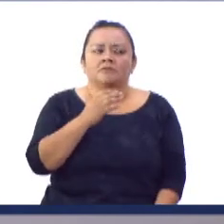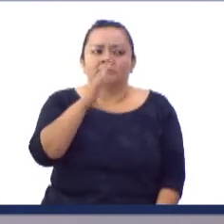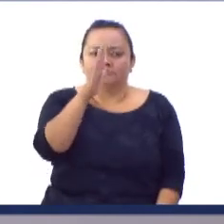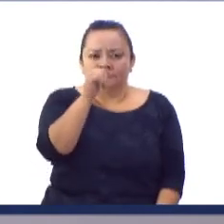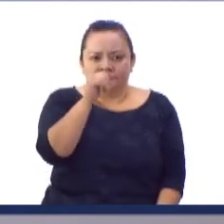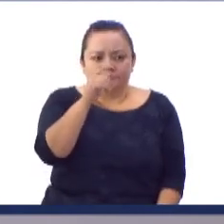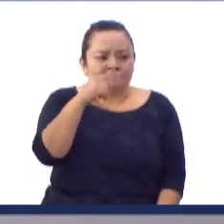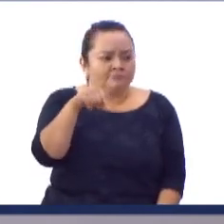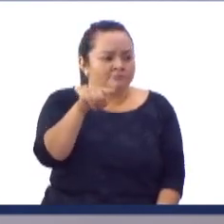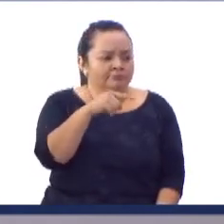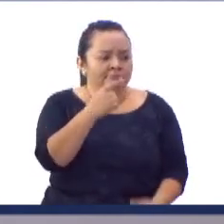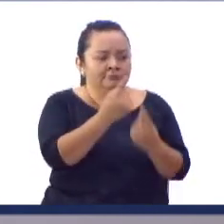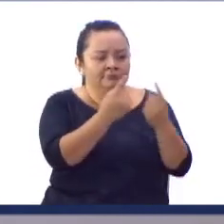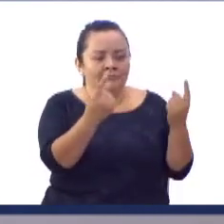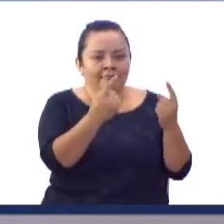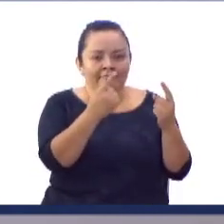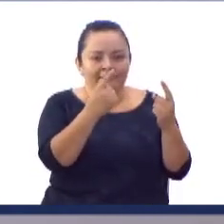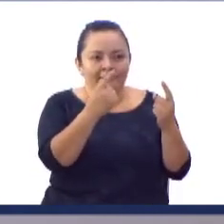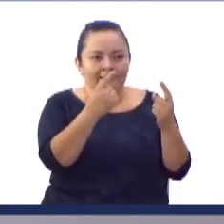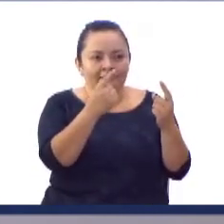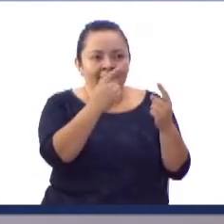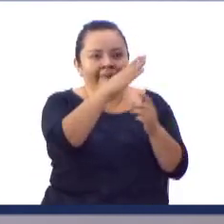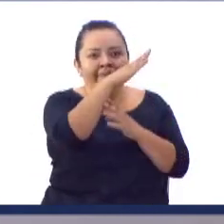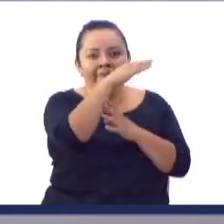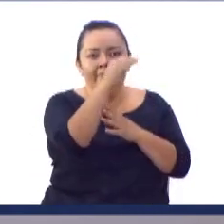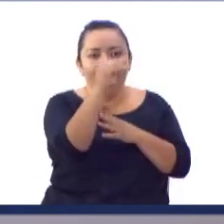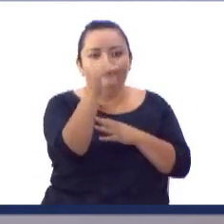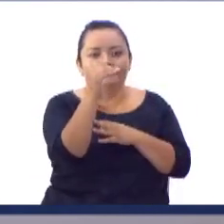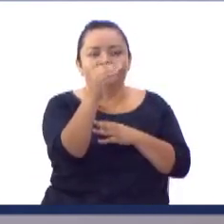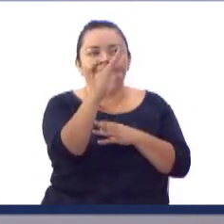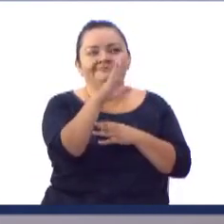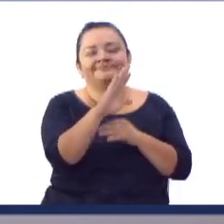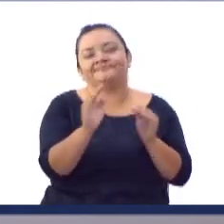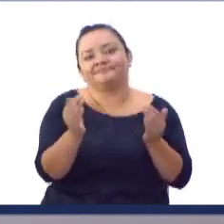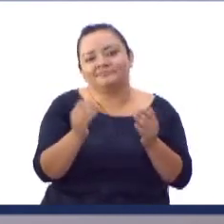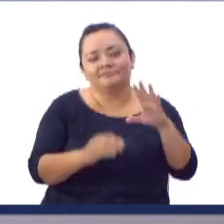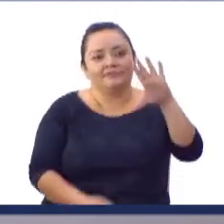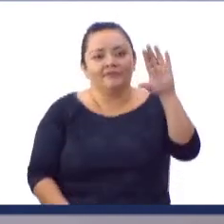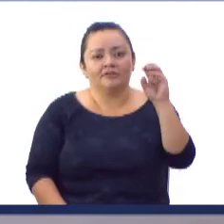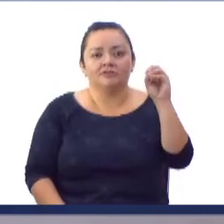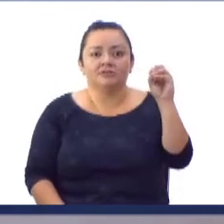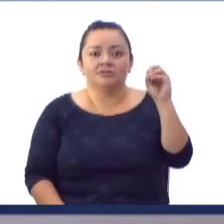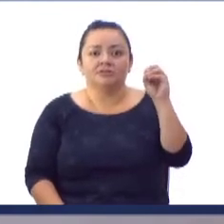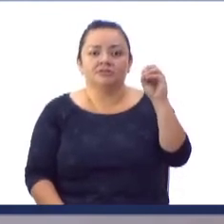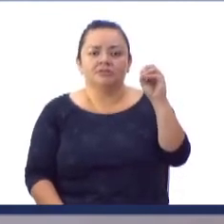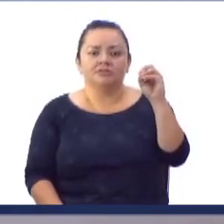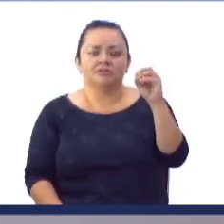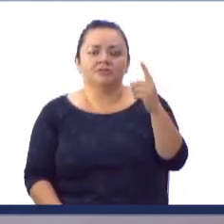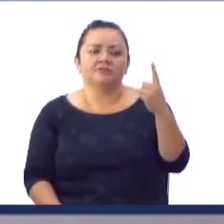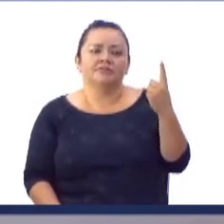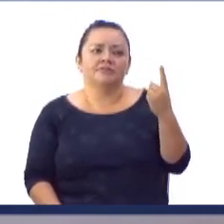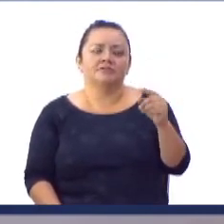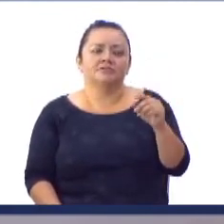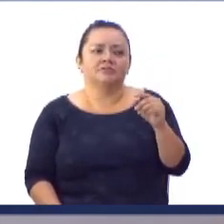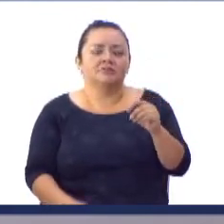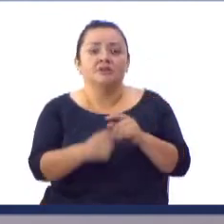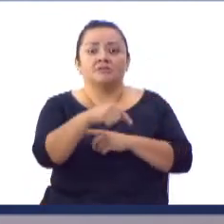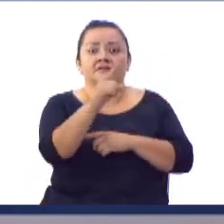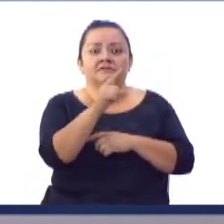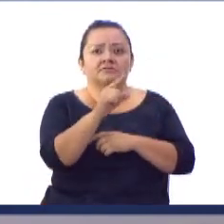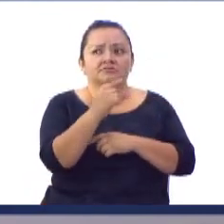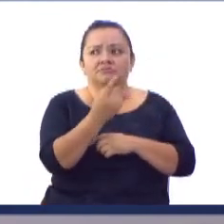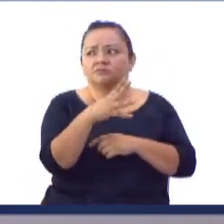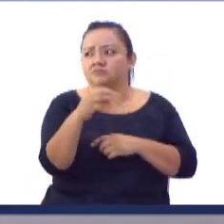a un montón de personas y lo digo con respeto en esos países grandes como italia donde gente dejan apartamento solo porque no